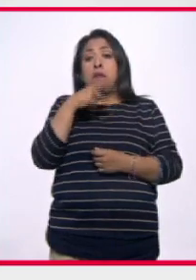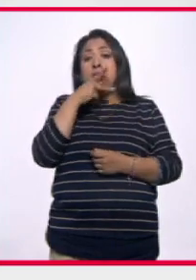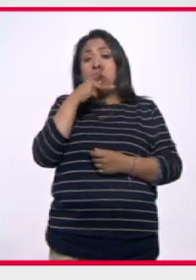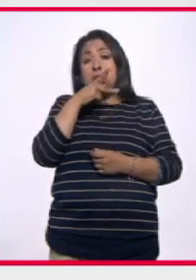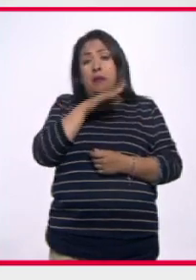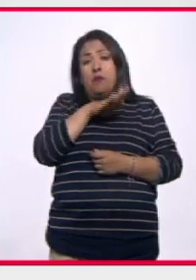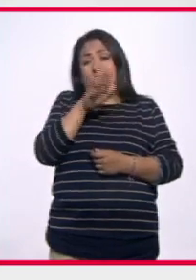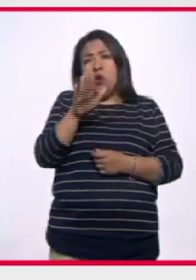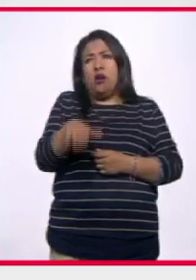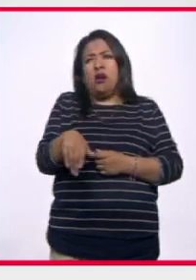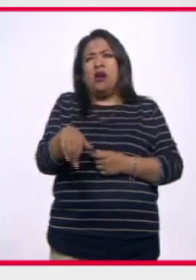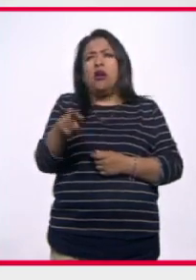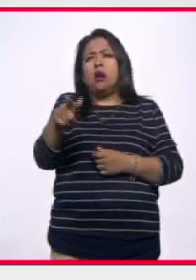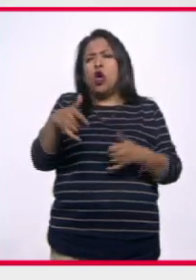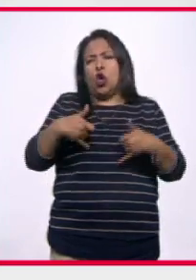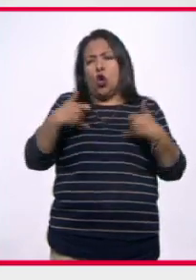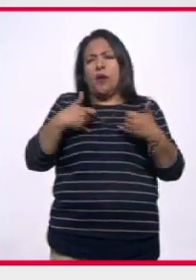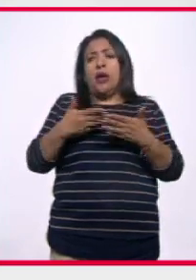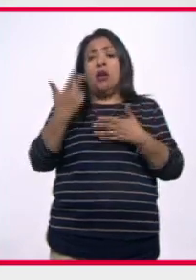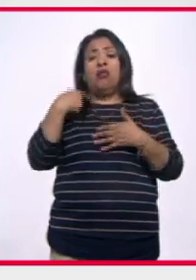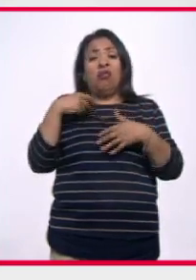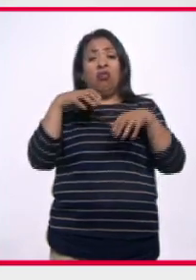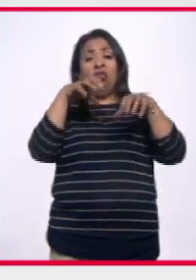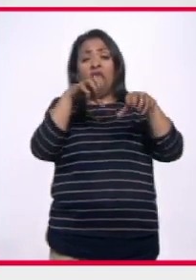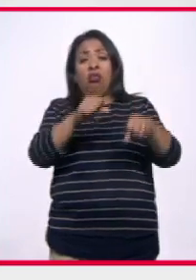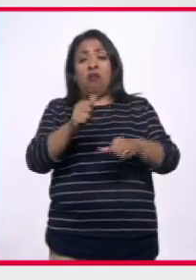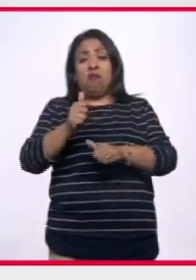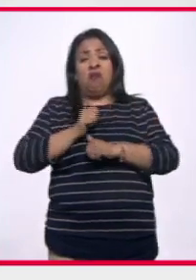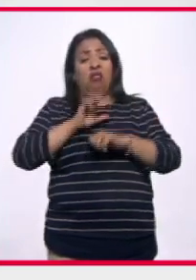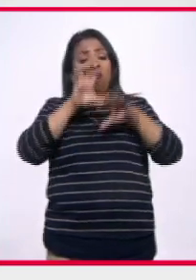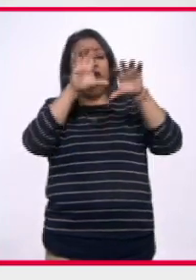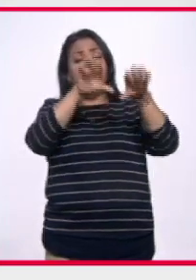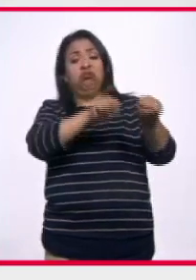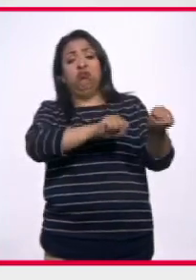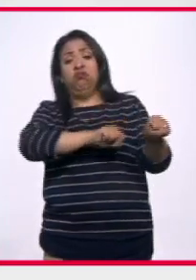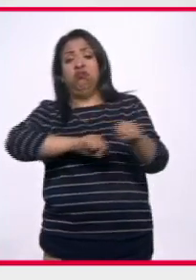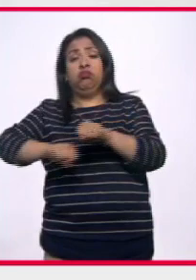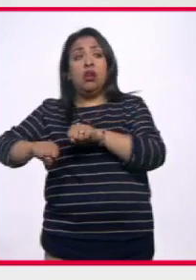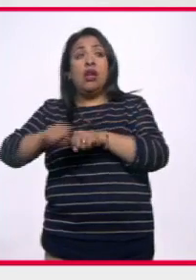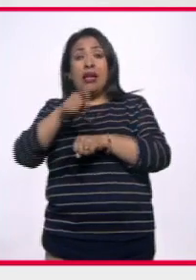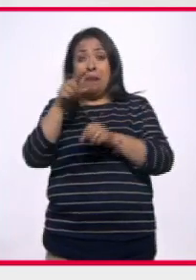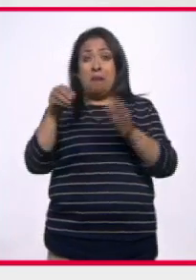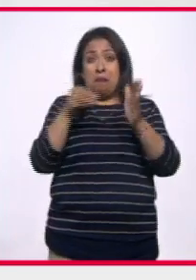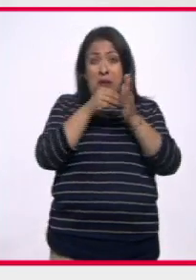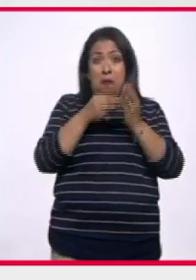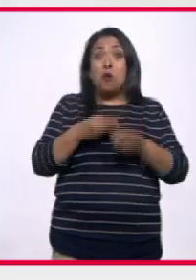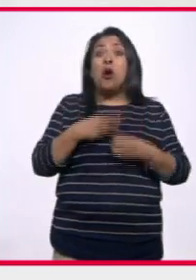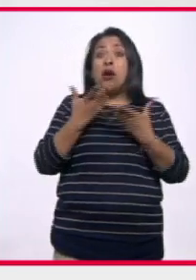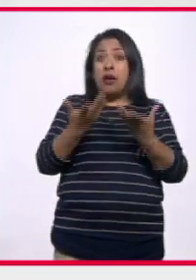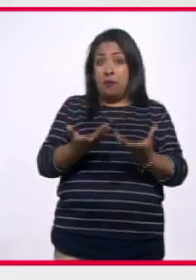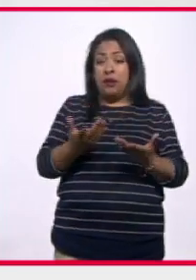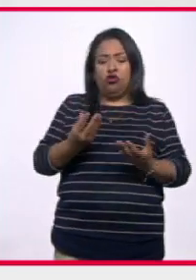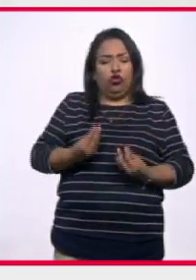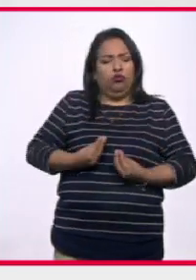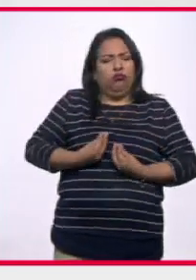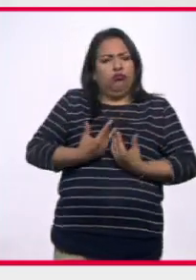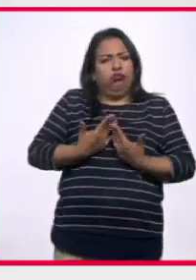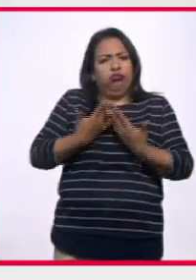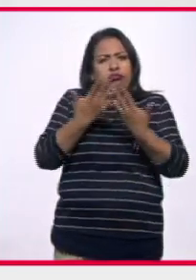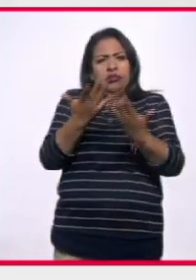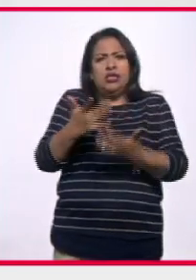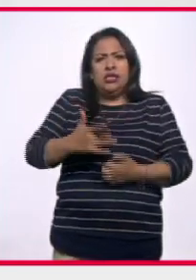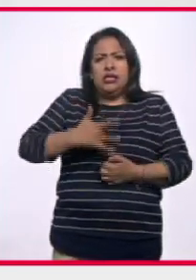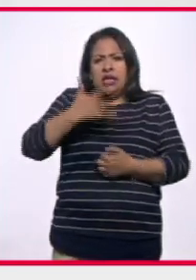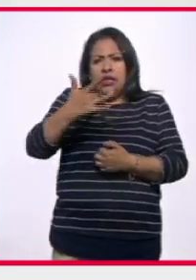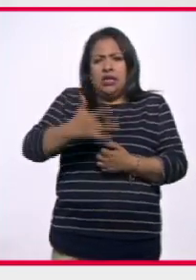cuando ella estaba joven llegaron los militares se lo llevaron y justo en estos poemas es donde expresa como su sentir